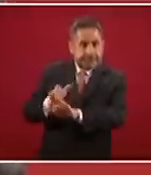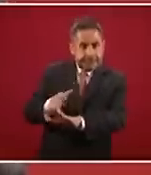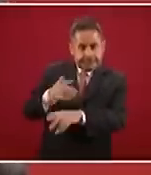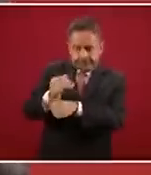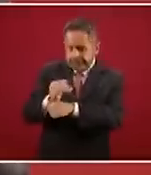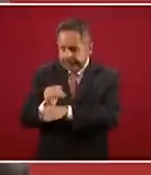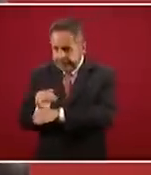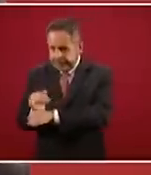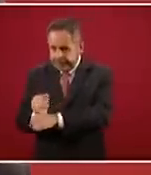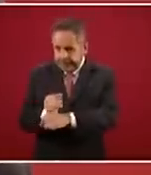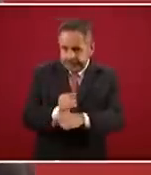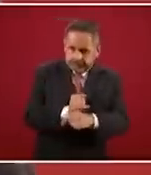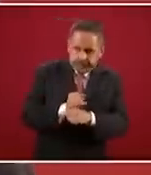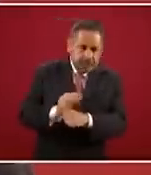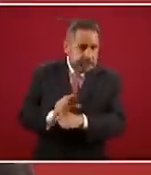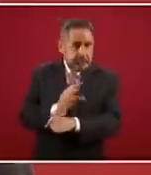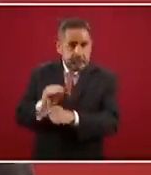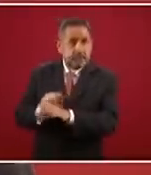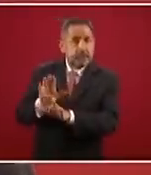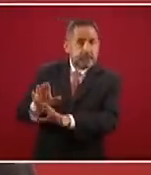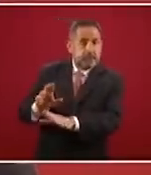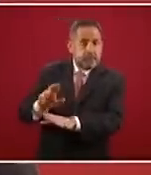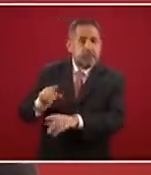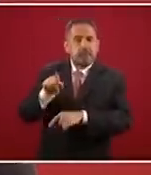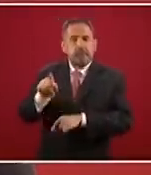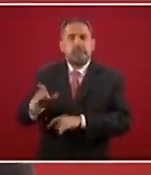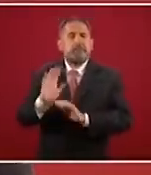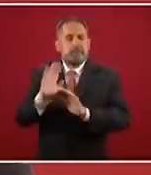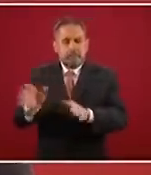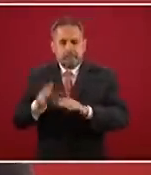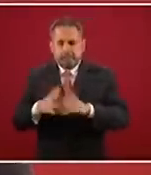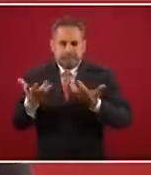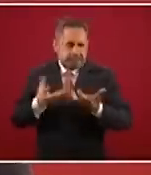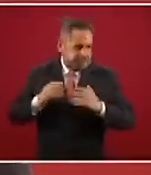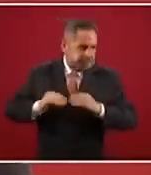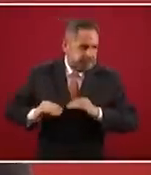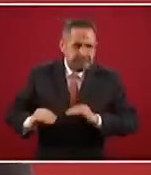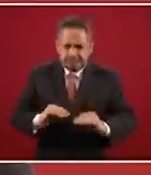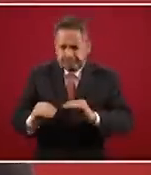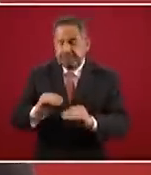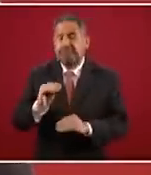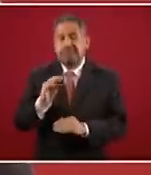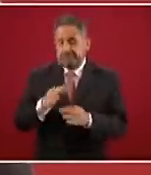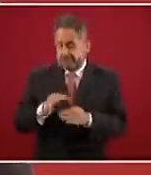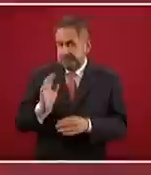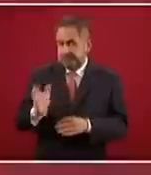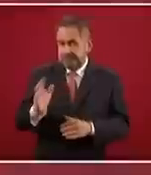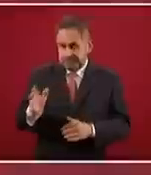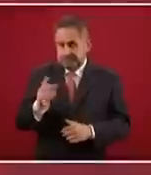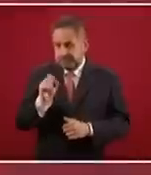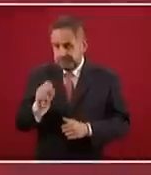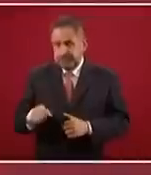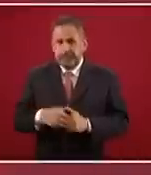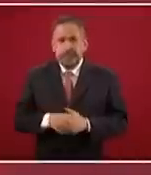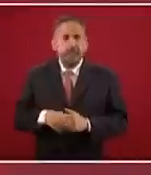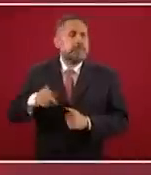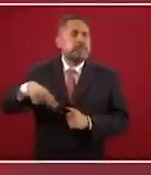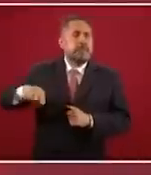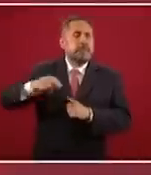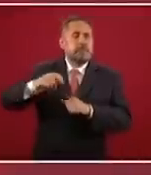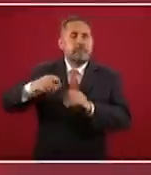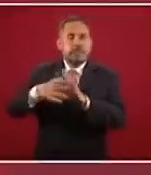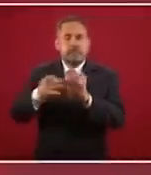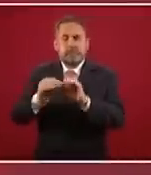cabo toda la investigación, ya está actuando y ellos tienen